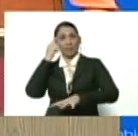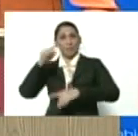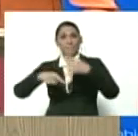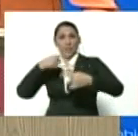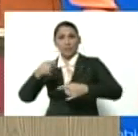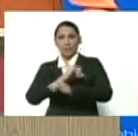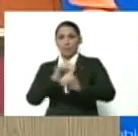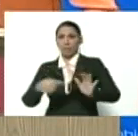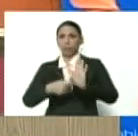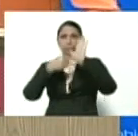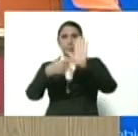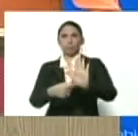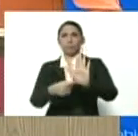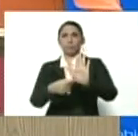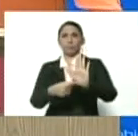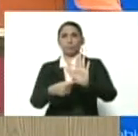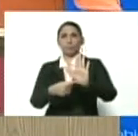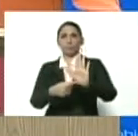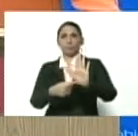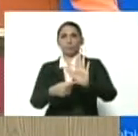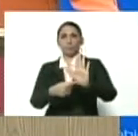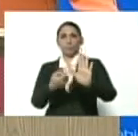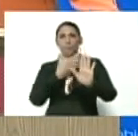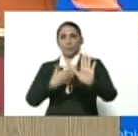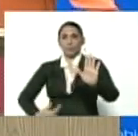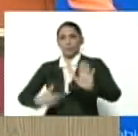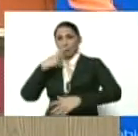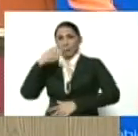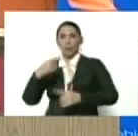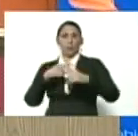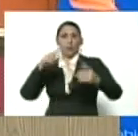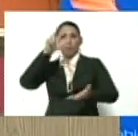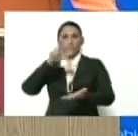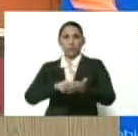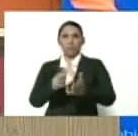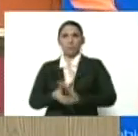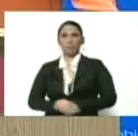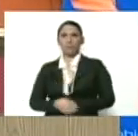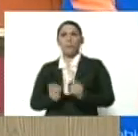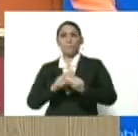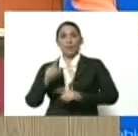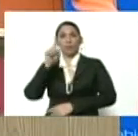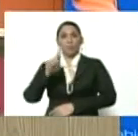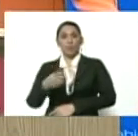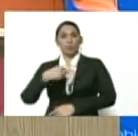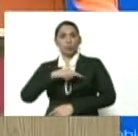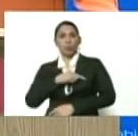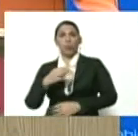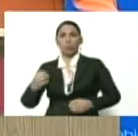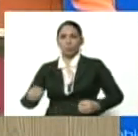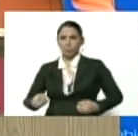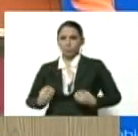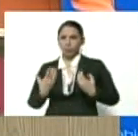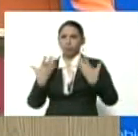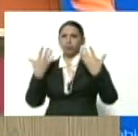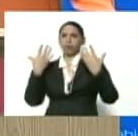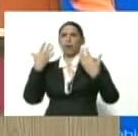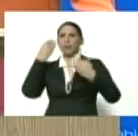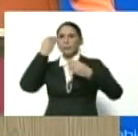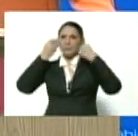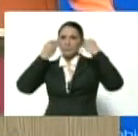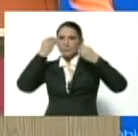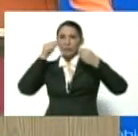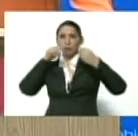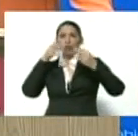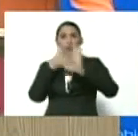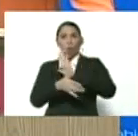mañana presentaremos al presidente Nicolás Maduro para su valoración, pero que también nos hemos nutrido de esta encuesta que